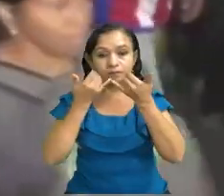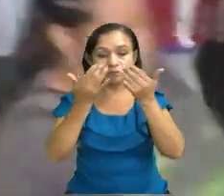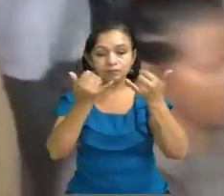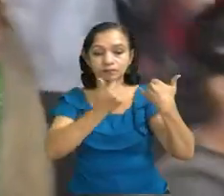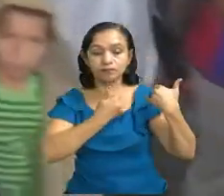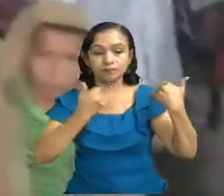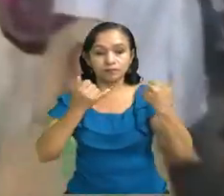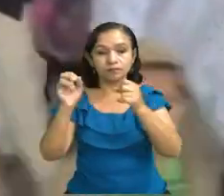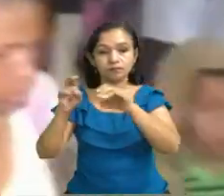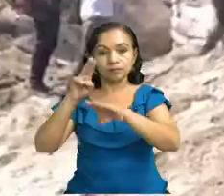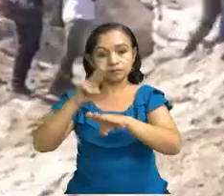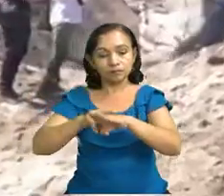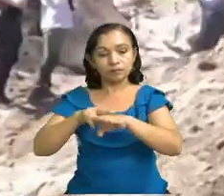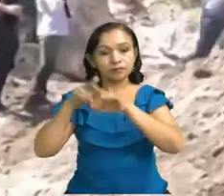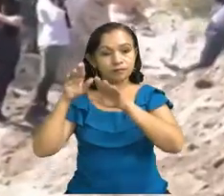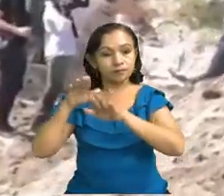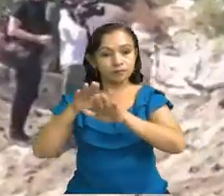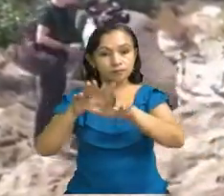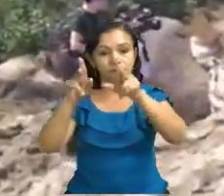Instituto Nacional de Migración.